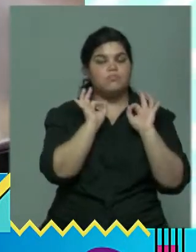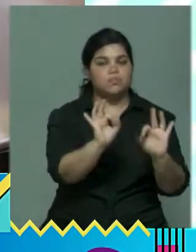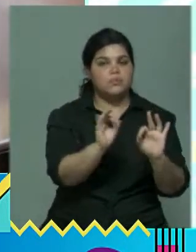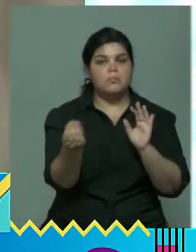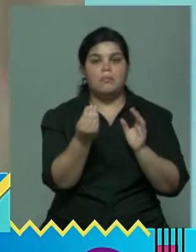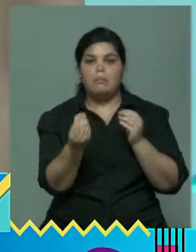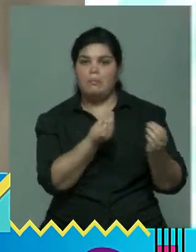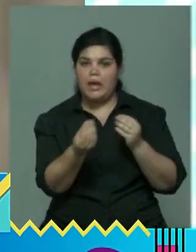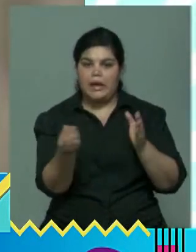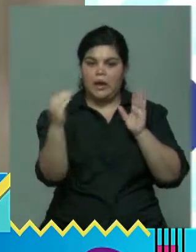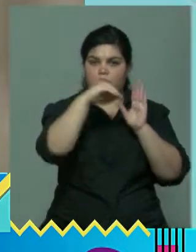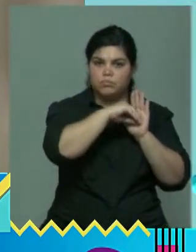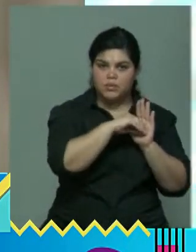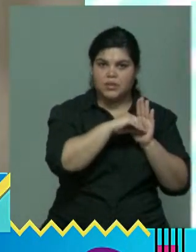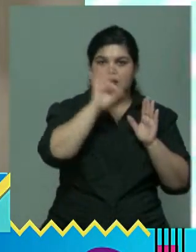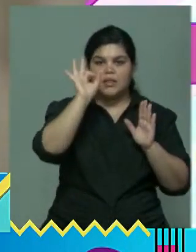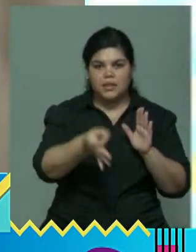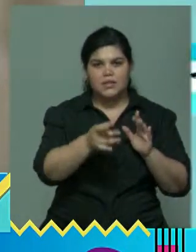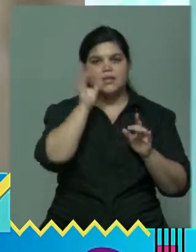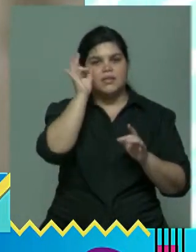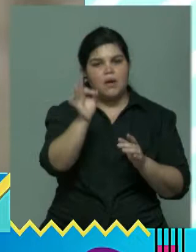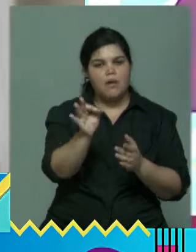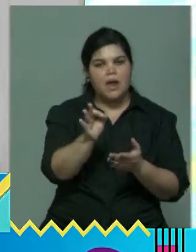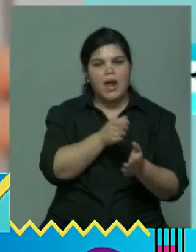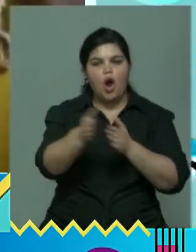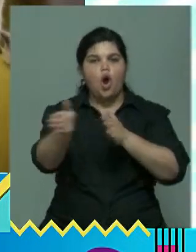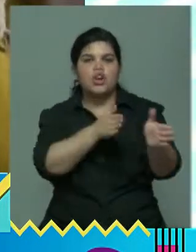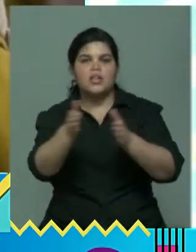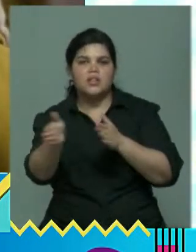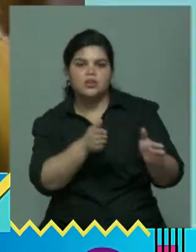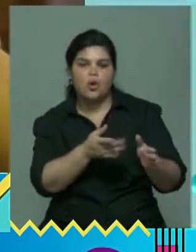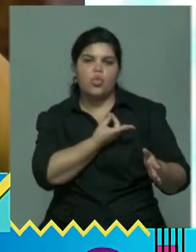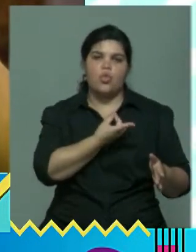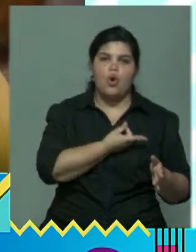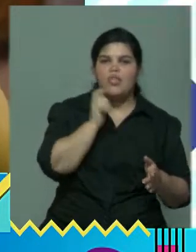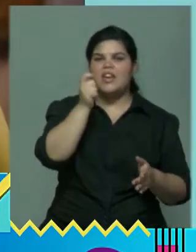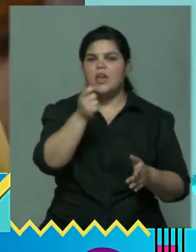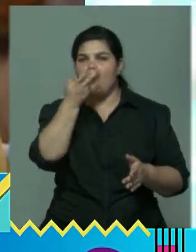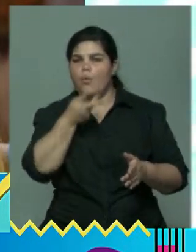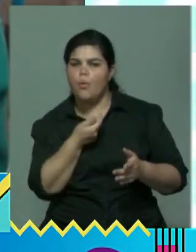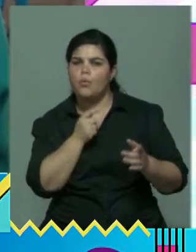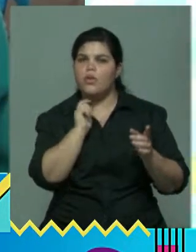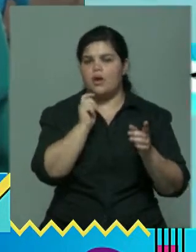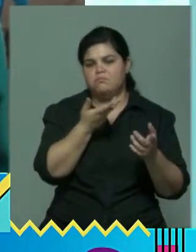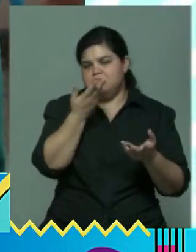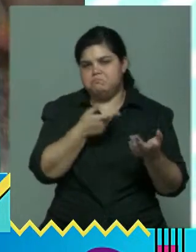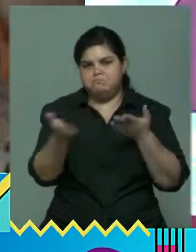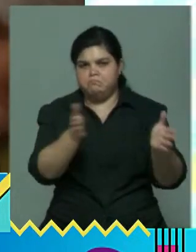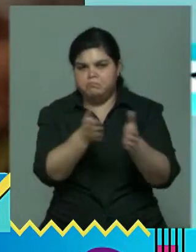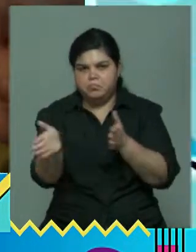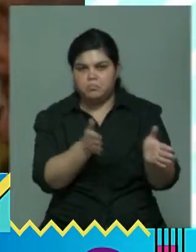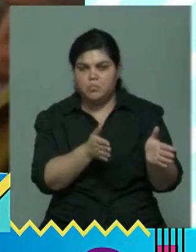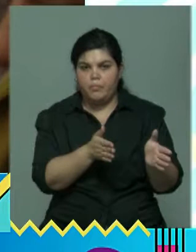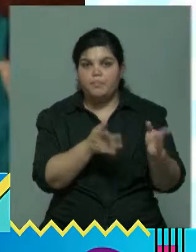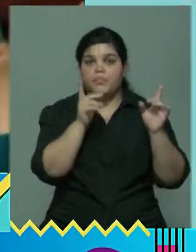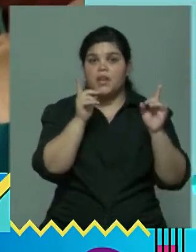incluya expresamente la orientación sexual e identidad de género como una causa de discriminación. Pero sin embargo,